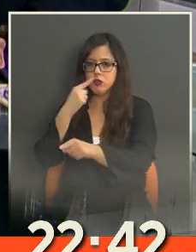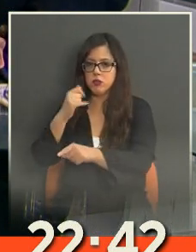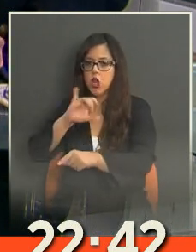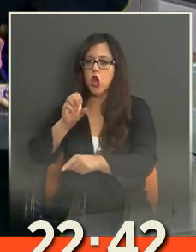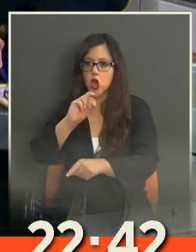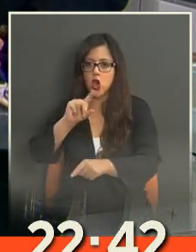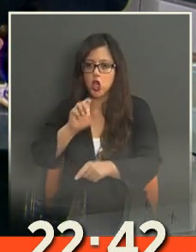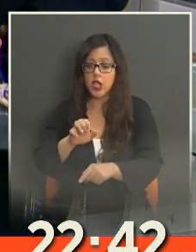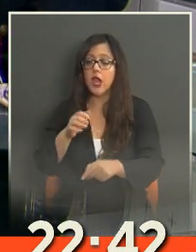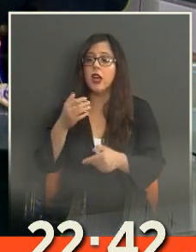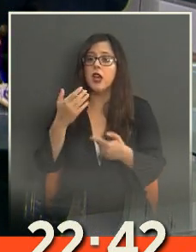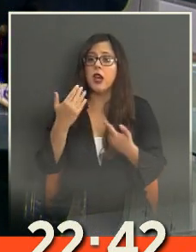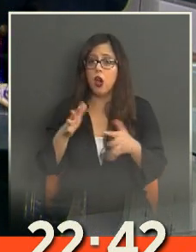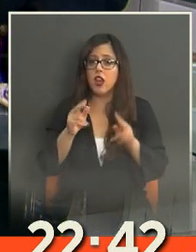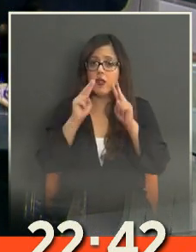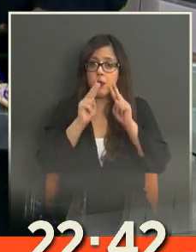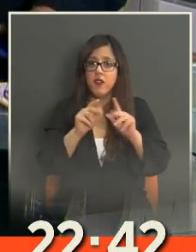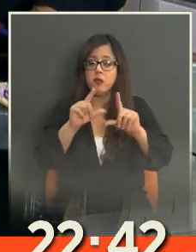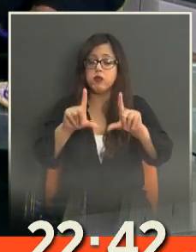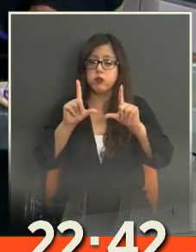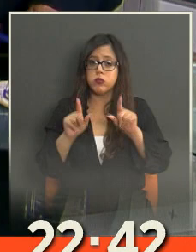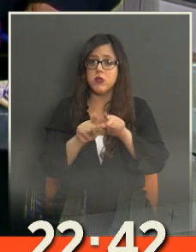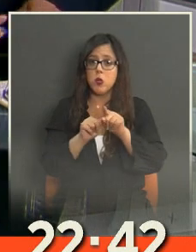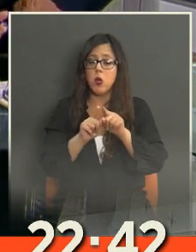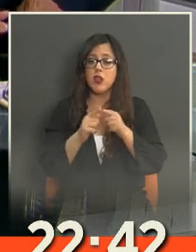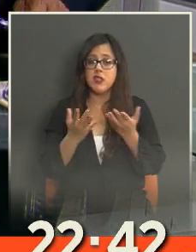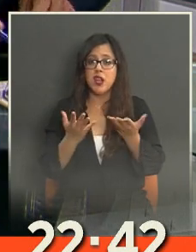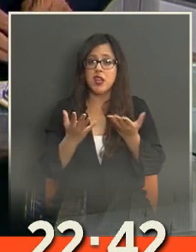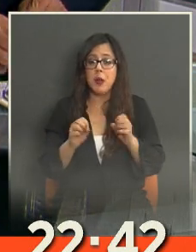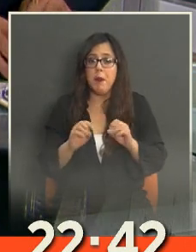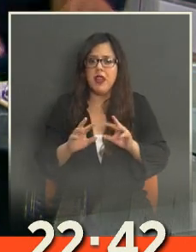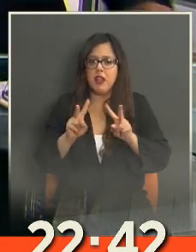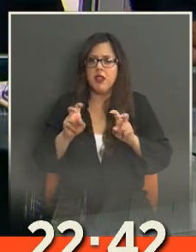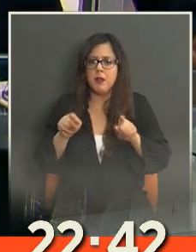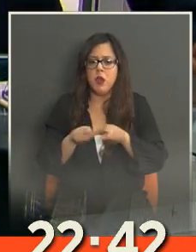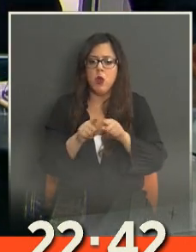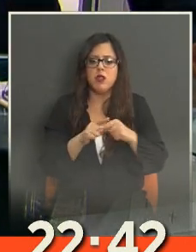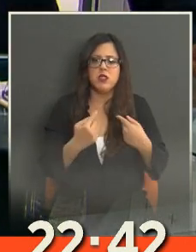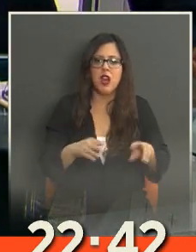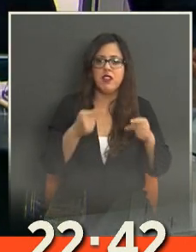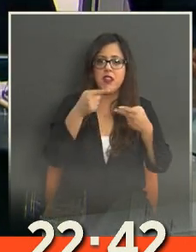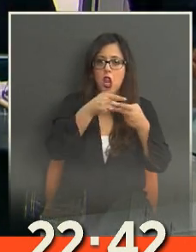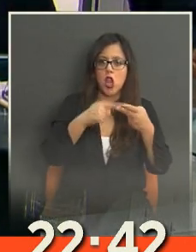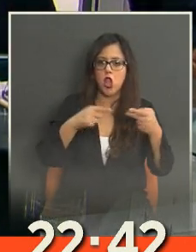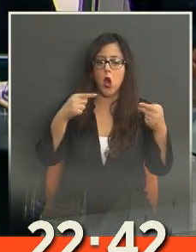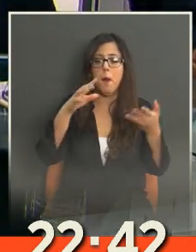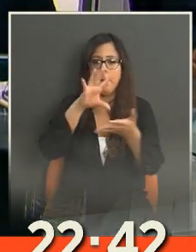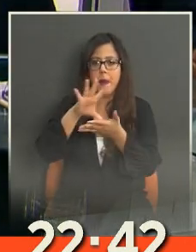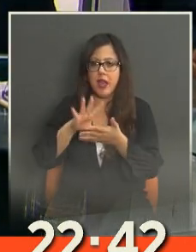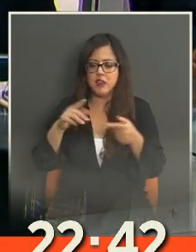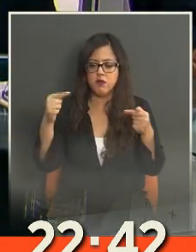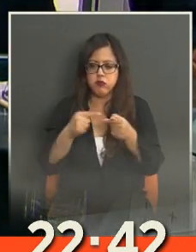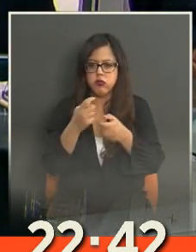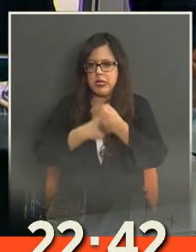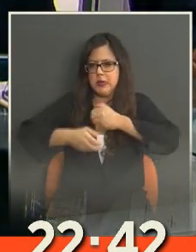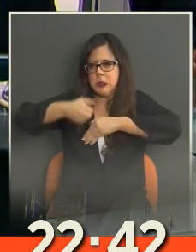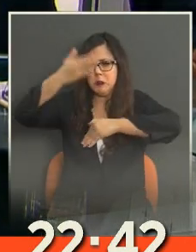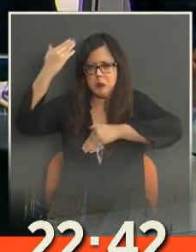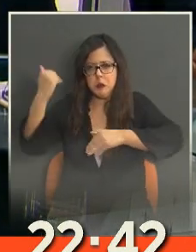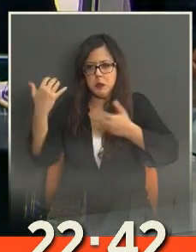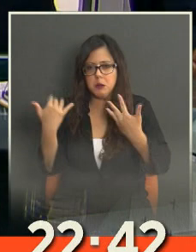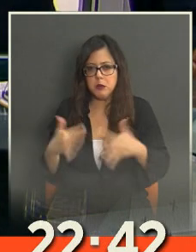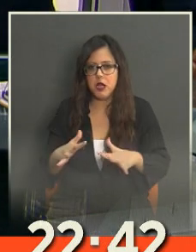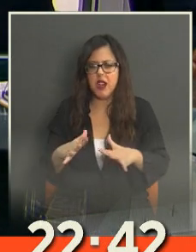sido las más recientes informaciones sobre la invasión rusa ucrania la tensión entre ambas potencias se registra desde hace bastantes décadas cuáles son las claves